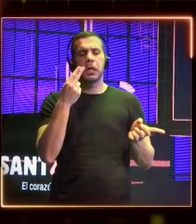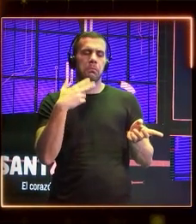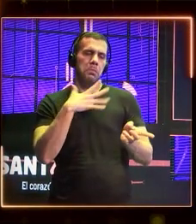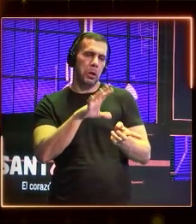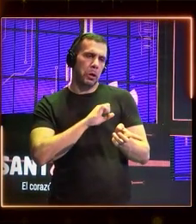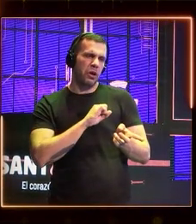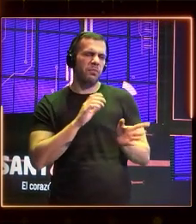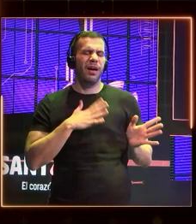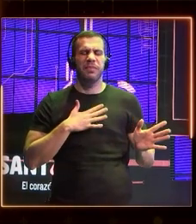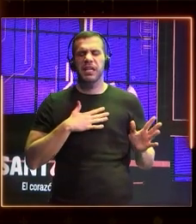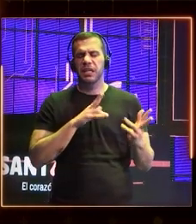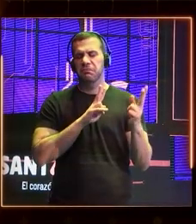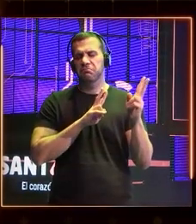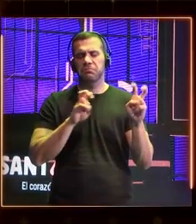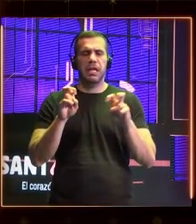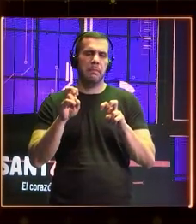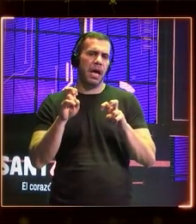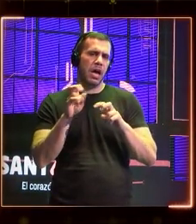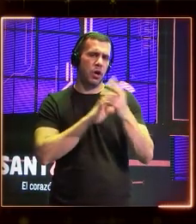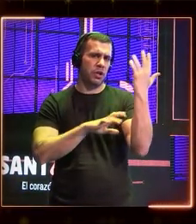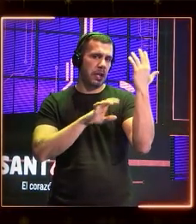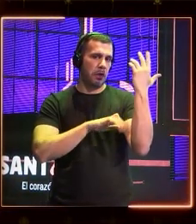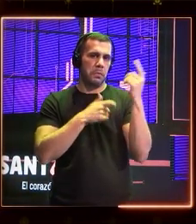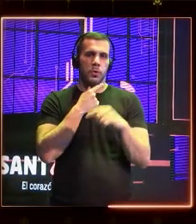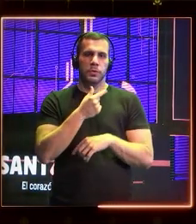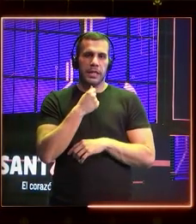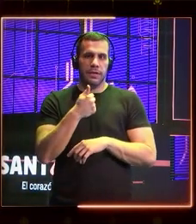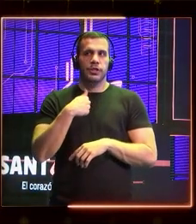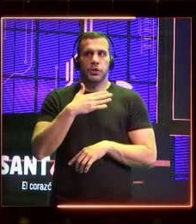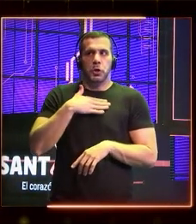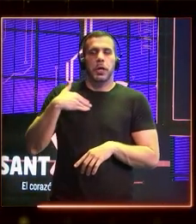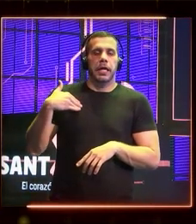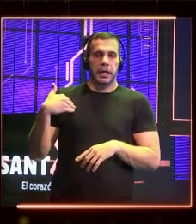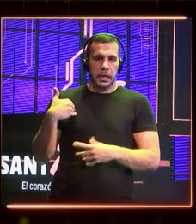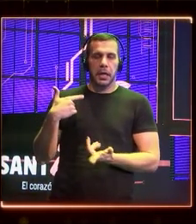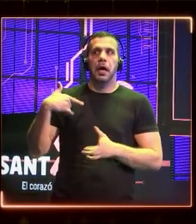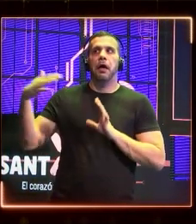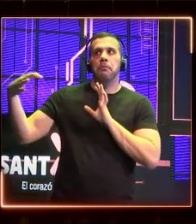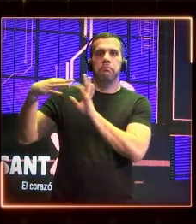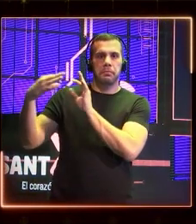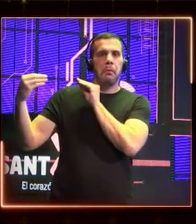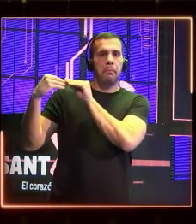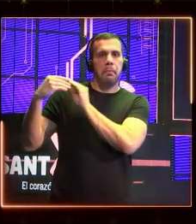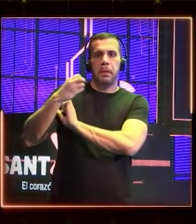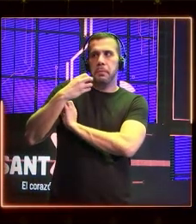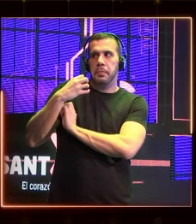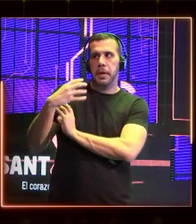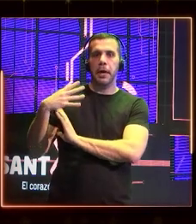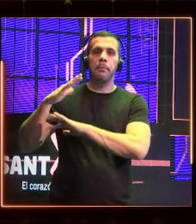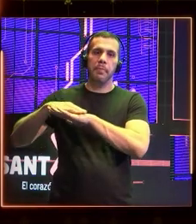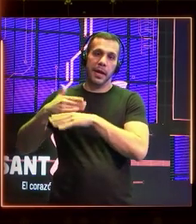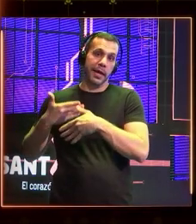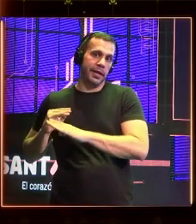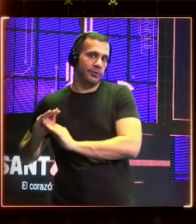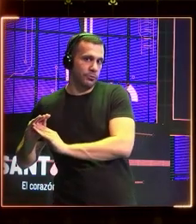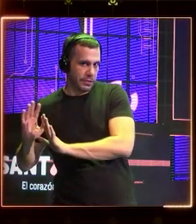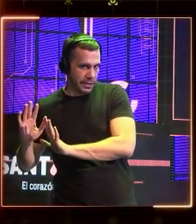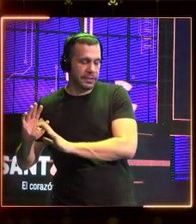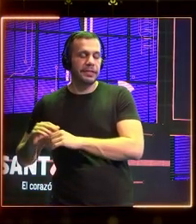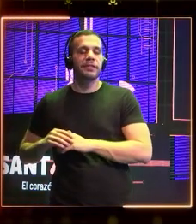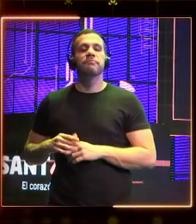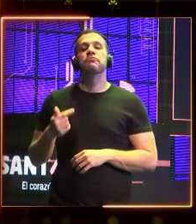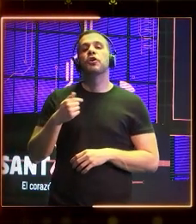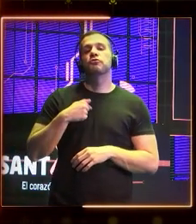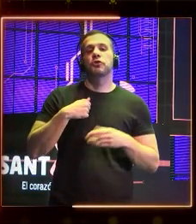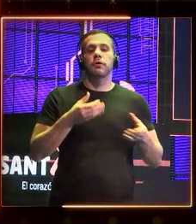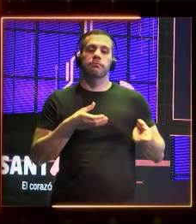a mí me daba igual el ordenador yo quería quedar bien con la con su hija dije hombre por supuesto yo ahí que fui con mi cdrom